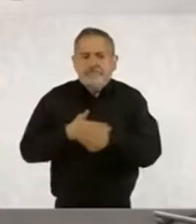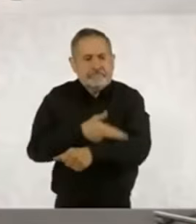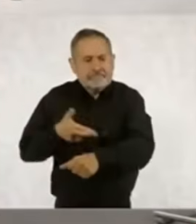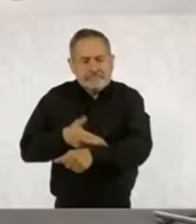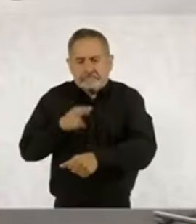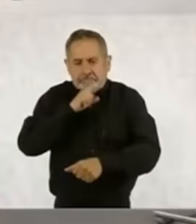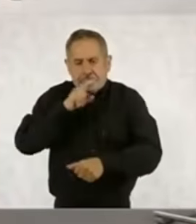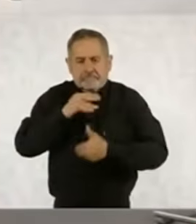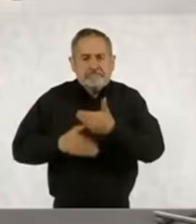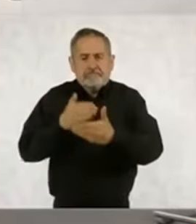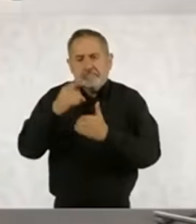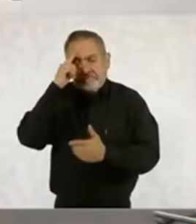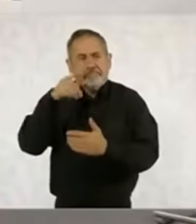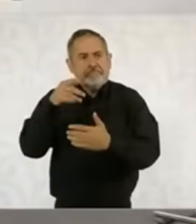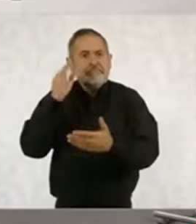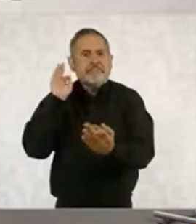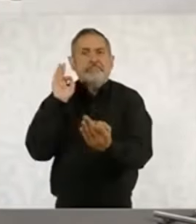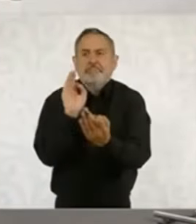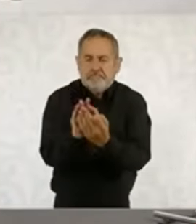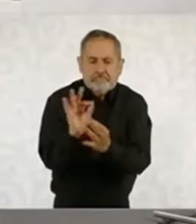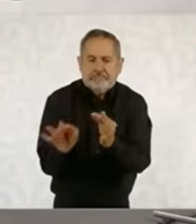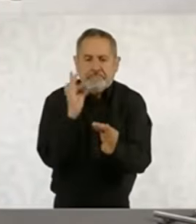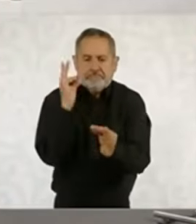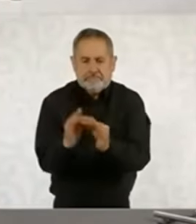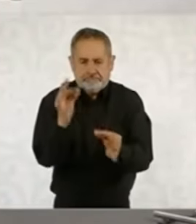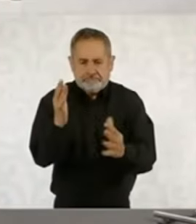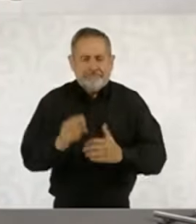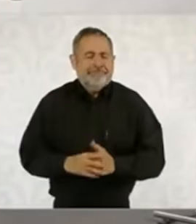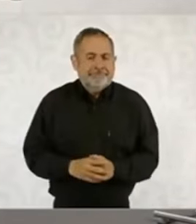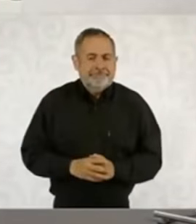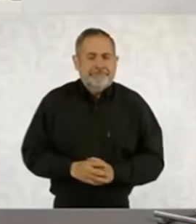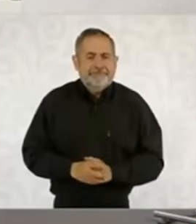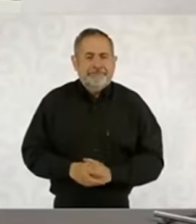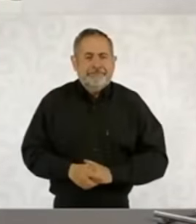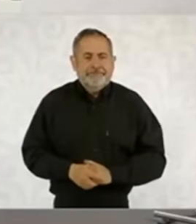inicio para que no tengamos esta presión al final. Siguiente, por favor.